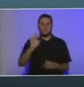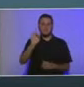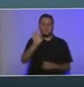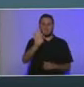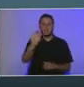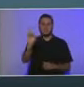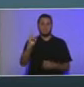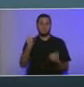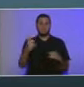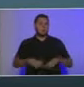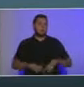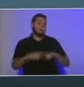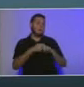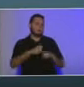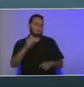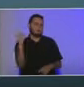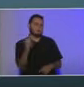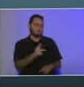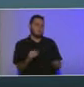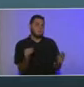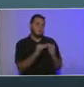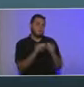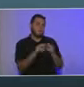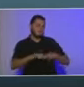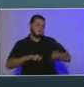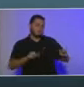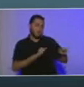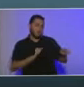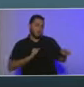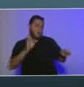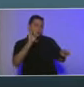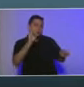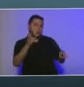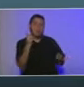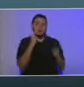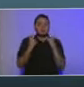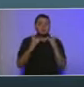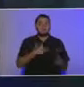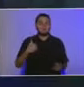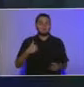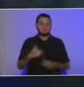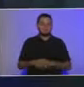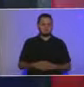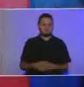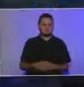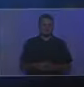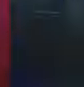pausamos y regresamos con mucho más. Tenemos un panel de alcalde interesantísimo para ver qué está pasando en los municipios. No se vaya nadie.